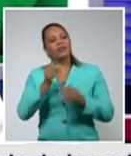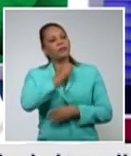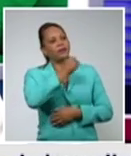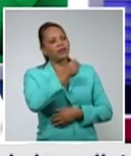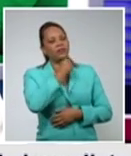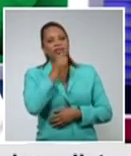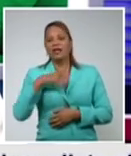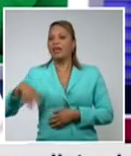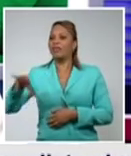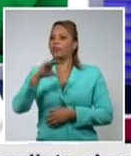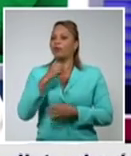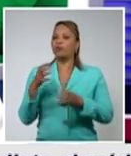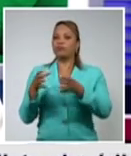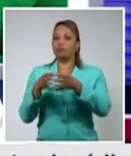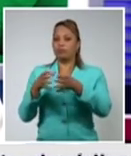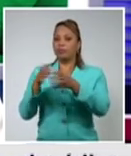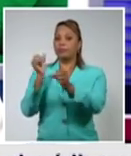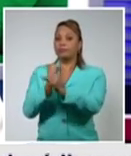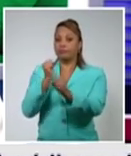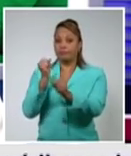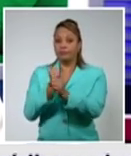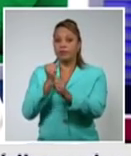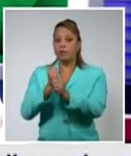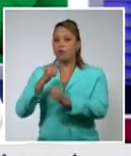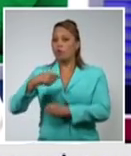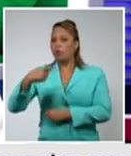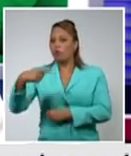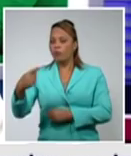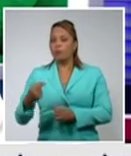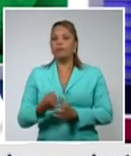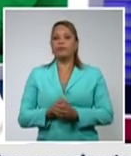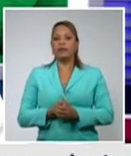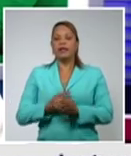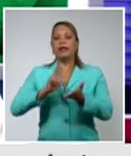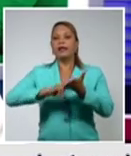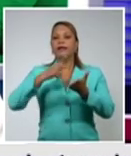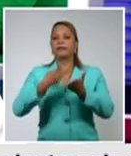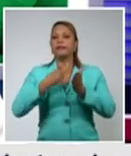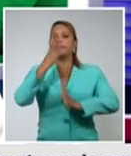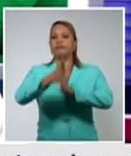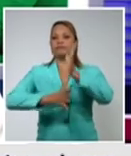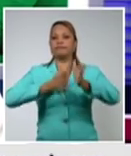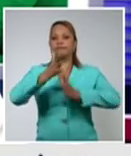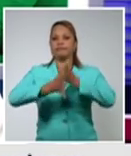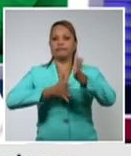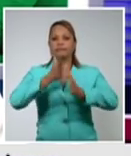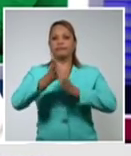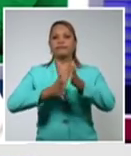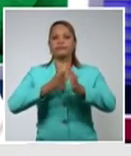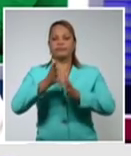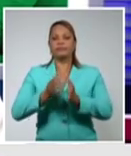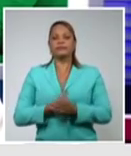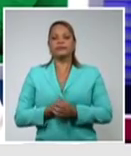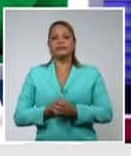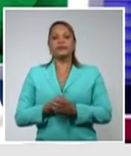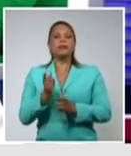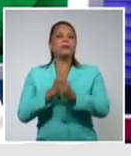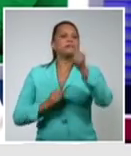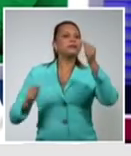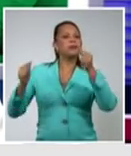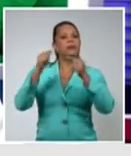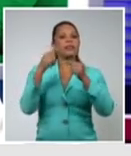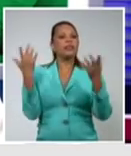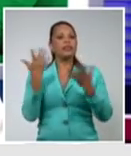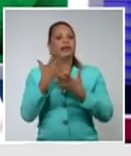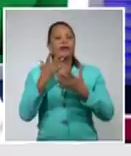equipo que hace posible esta transmisión, la intérprete de lenguas de señas y sobre todo a todas las personas que